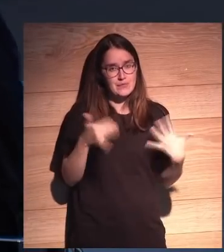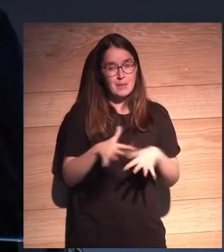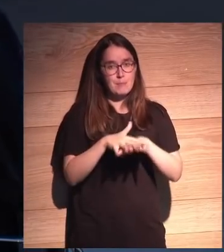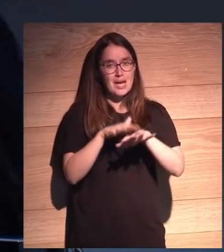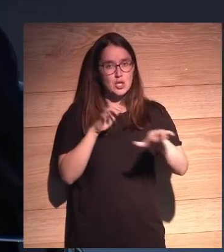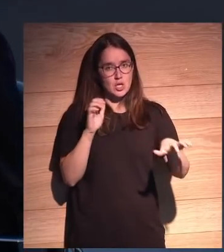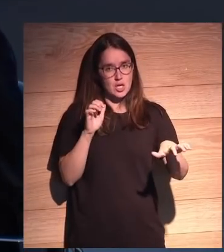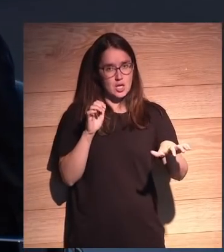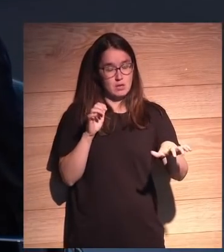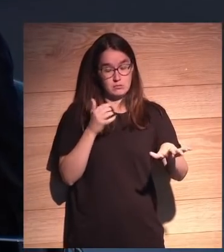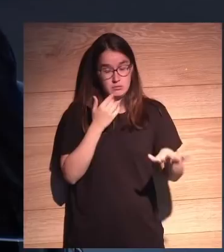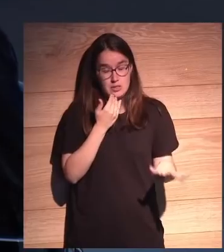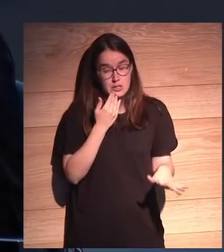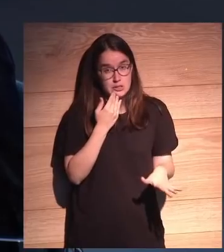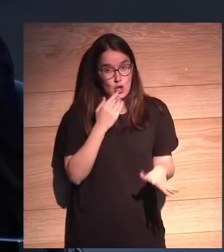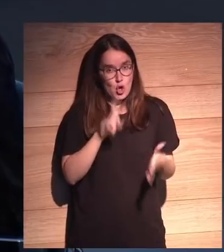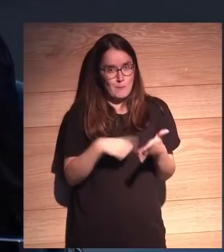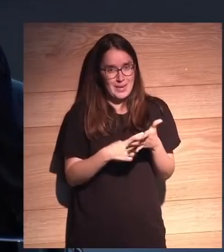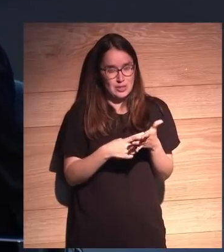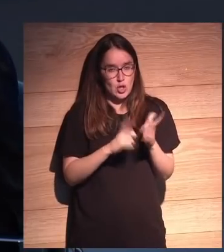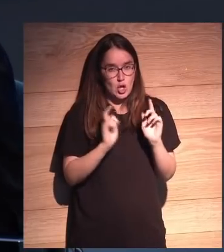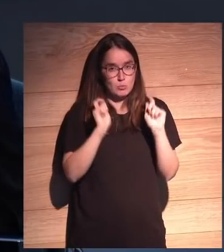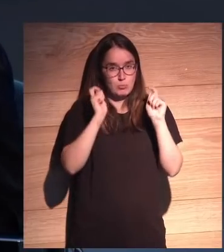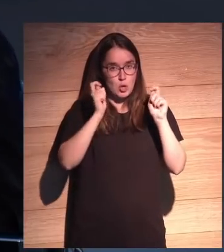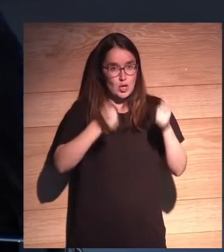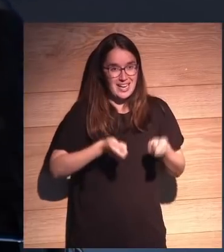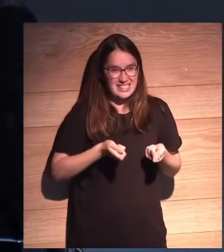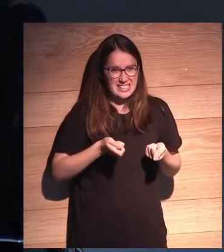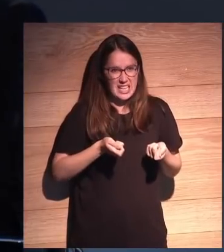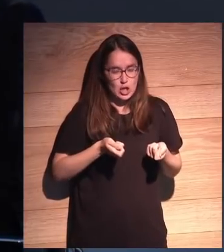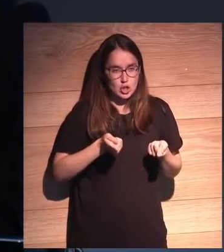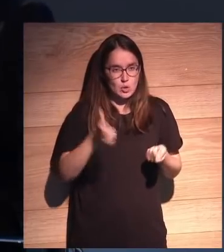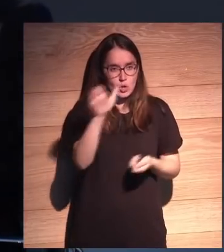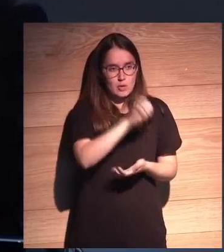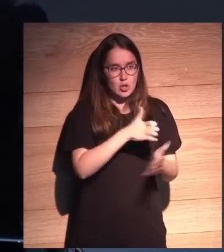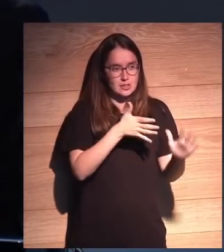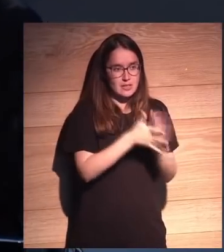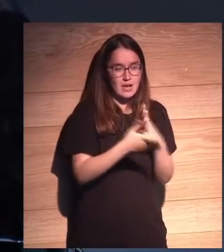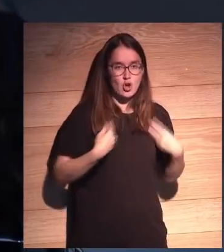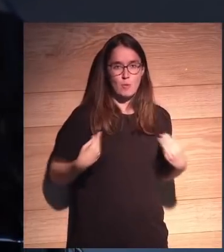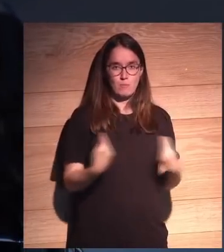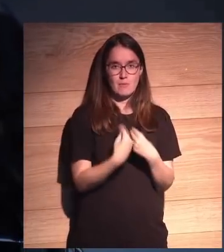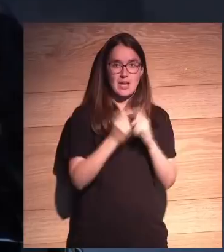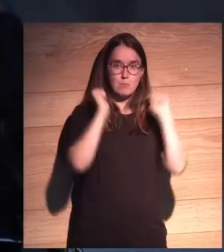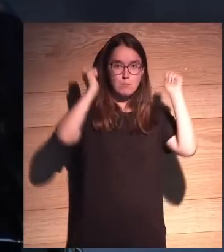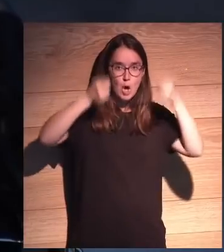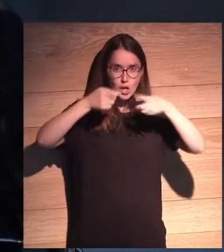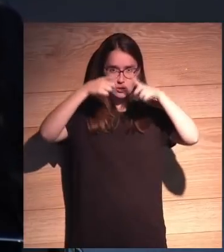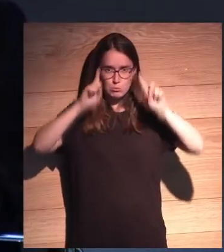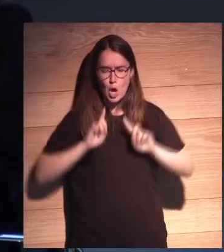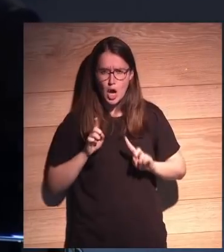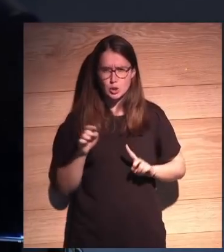inmensa mayoría, por no decir la totalidad, de los monasterios europeos eran dúplices, es decir, convivían monjes y